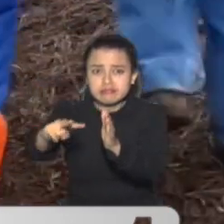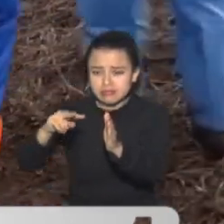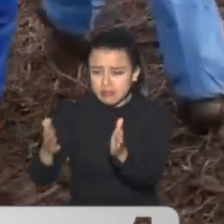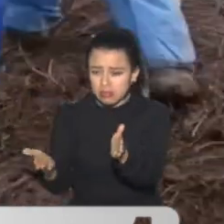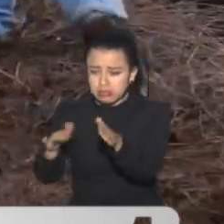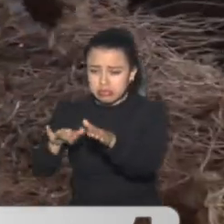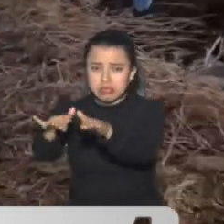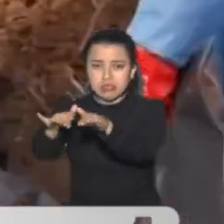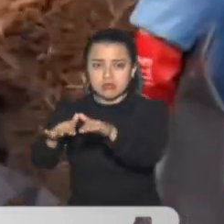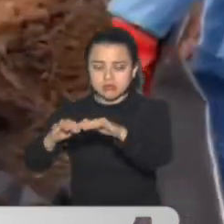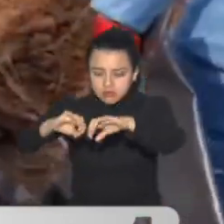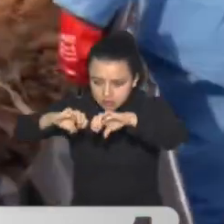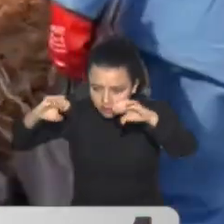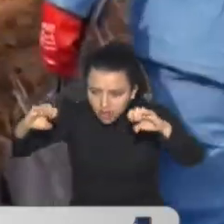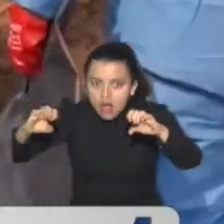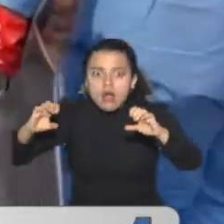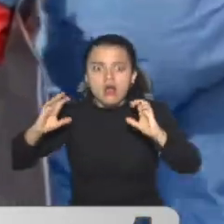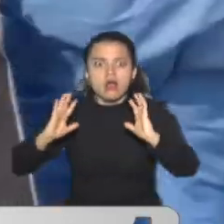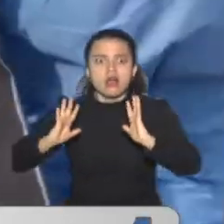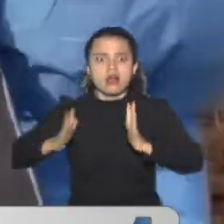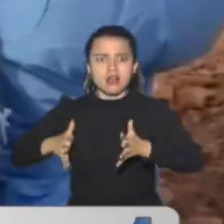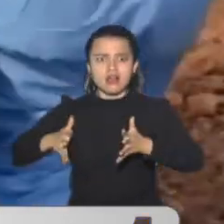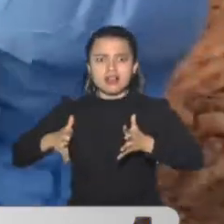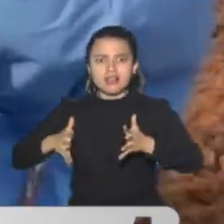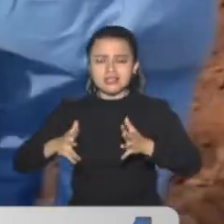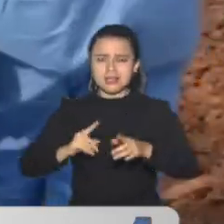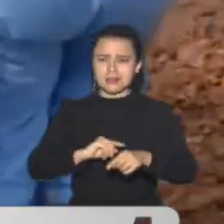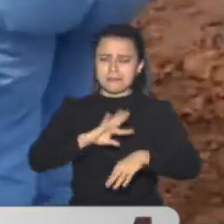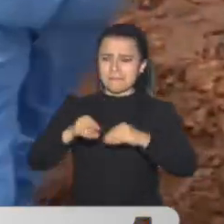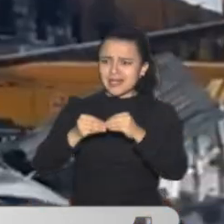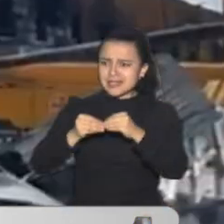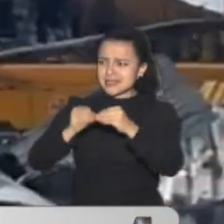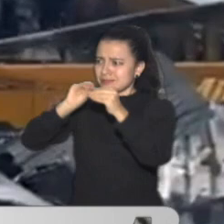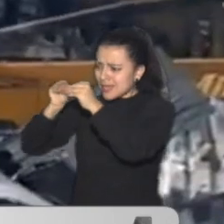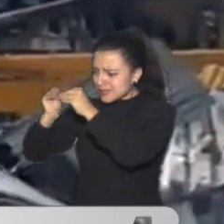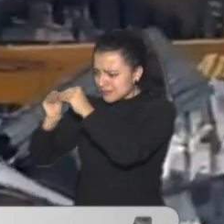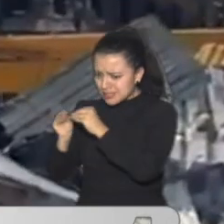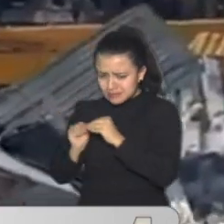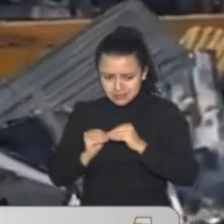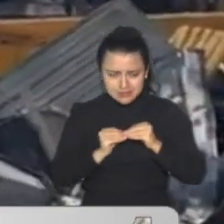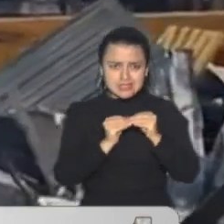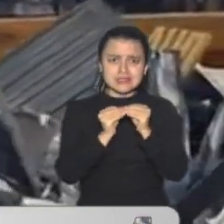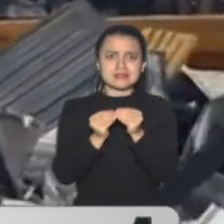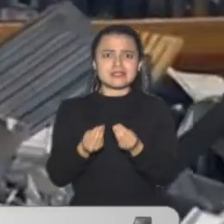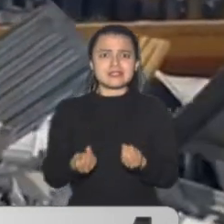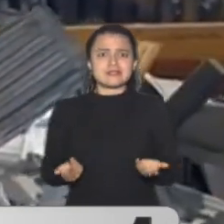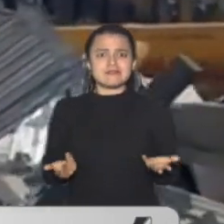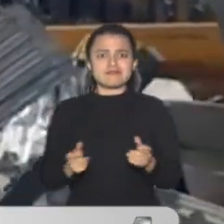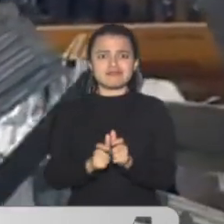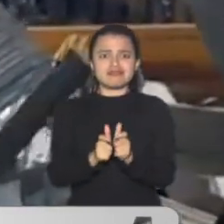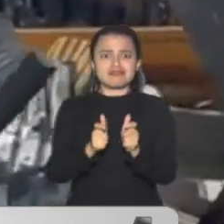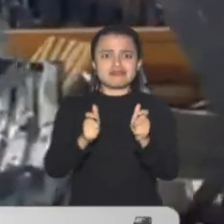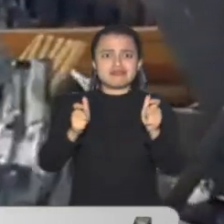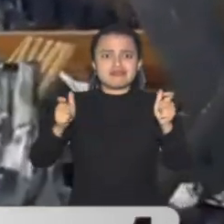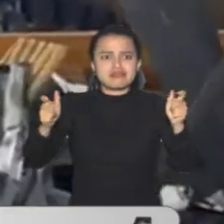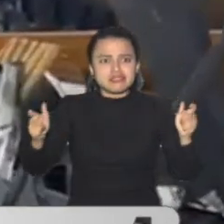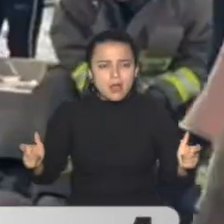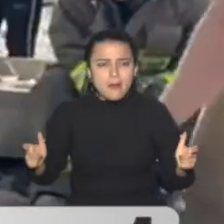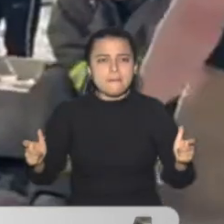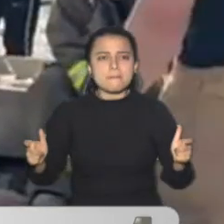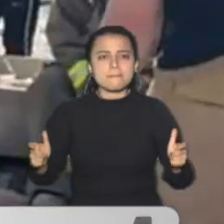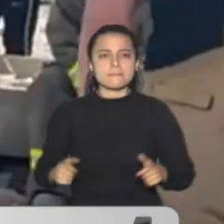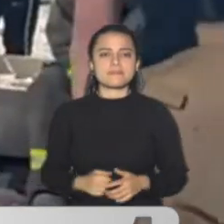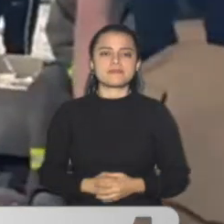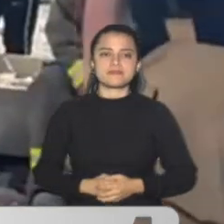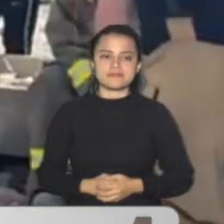manifestó que se encuentran tristes hallazgos cada semana una nueva fosa común bajo los escombros en la margen izquierda